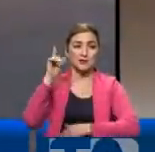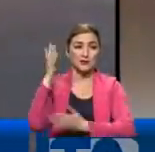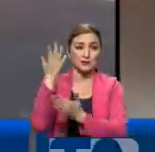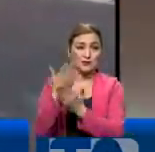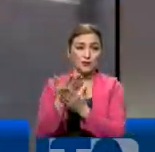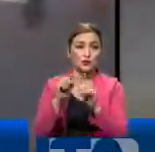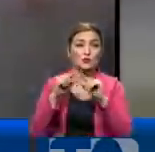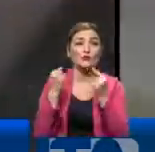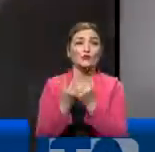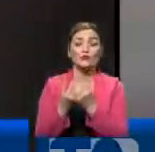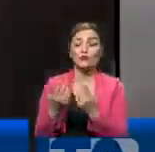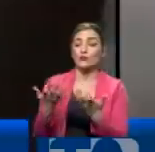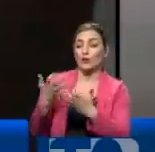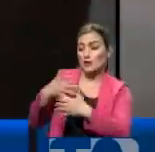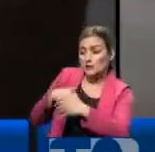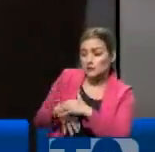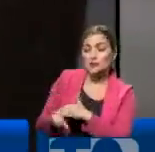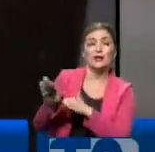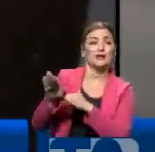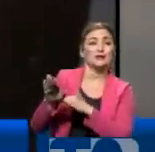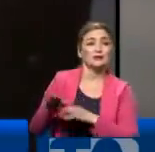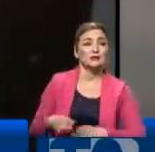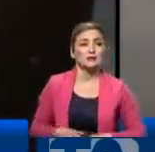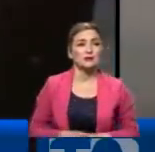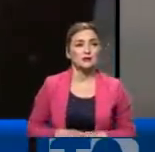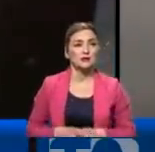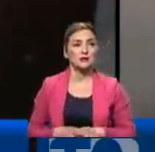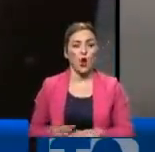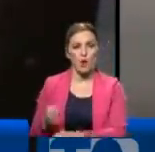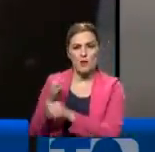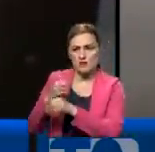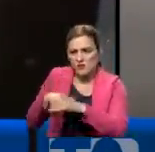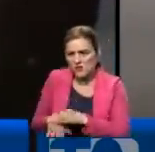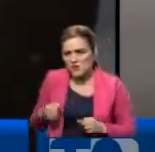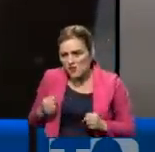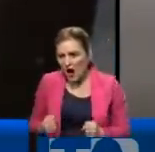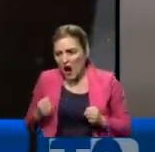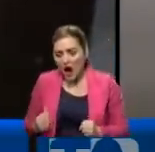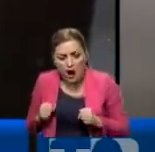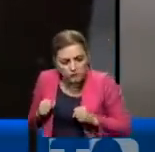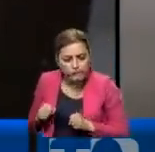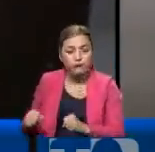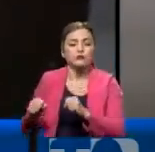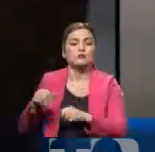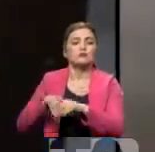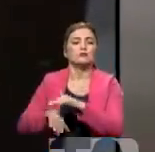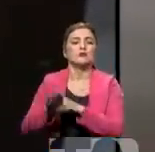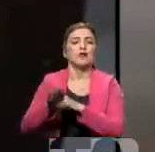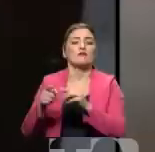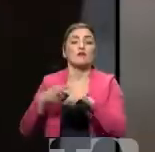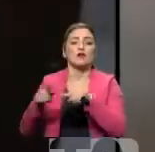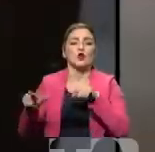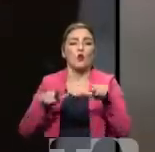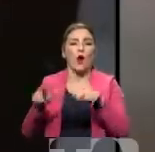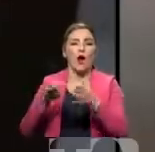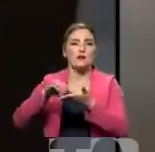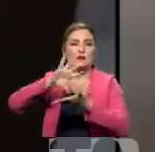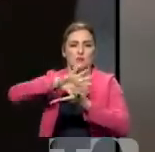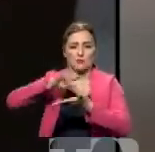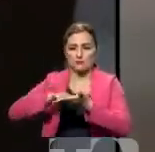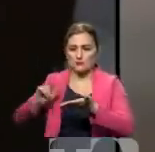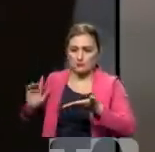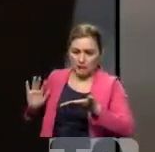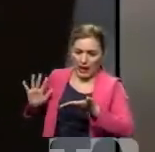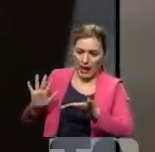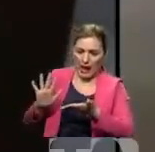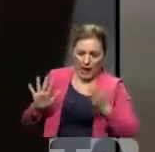grupos intentaron ingresar a la fuerza, a las instalaciones, por diferentes puntos de la Asamblea. Ahí vemos en las imágenes este video